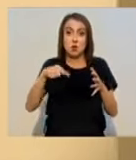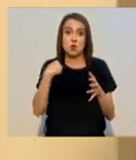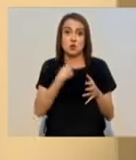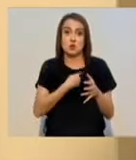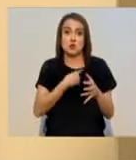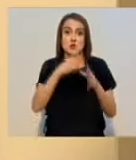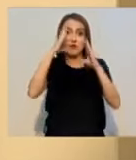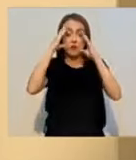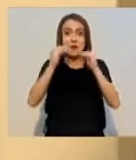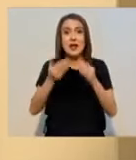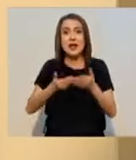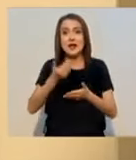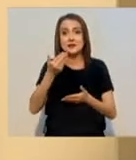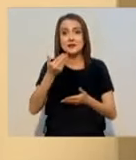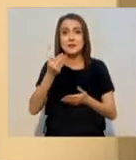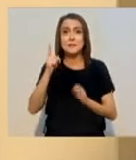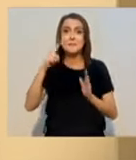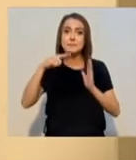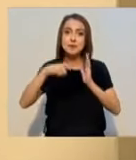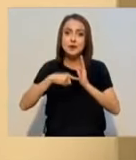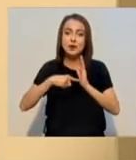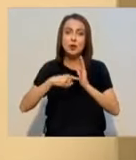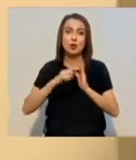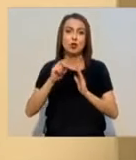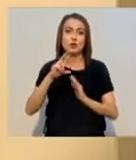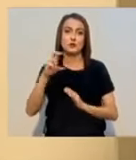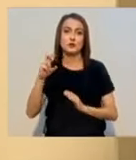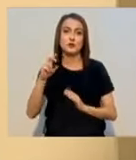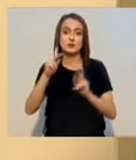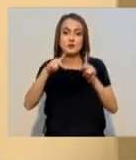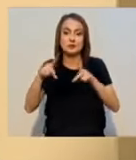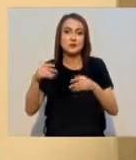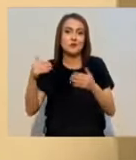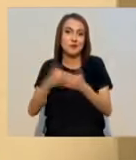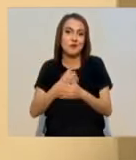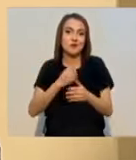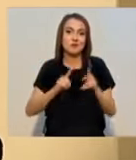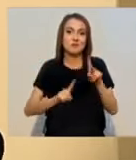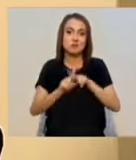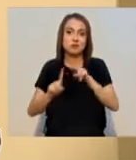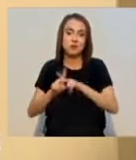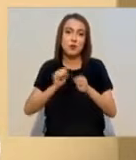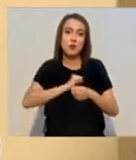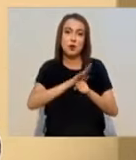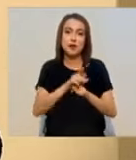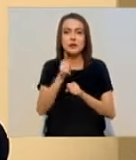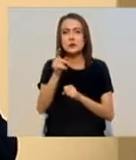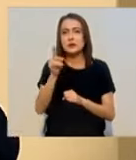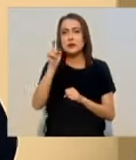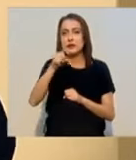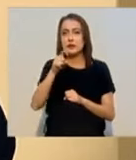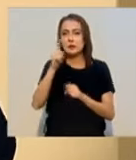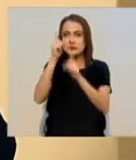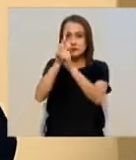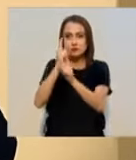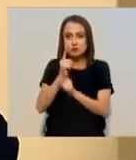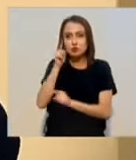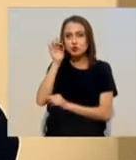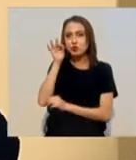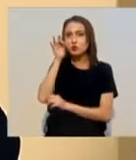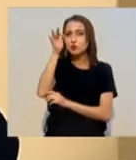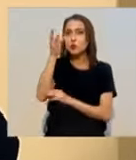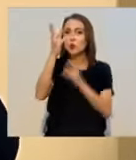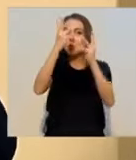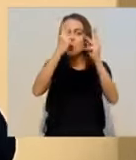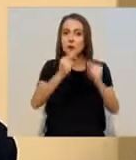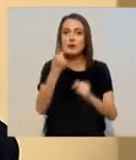estábamos reportando casi 1.200 casos nuevos. Y eso hay que proyectarlo a futuro. Bueno, ¿cuántos de